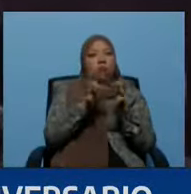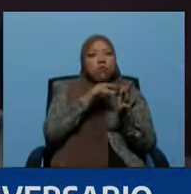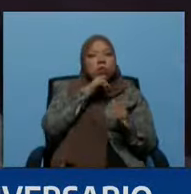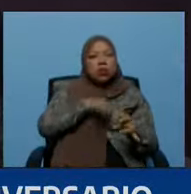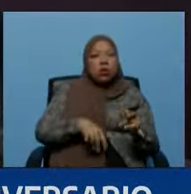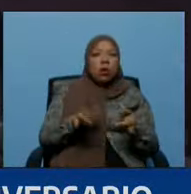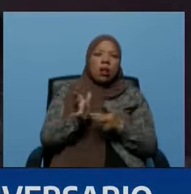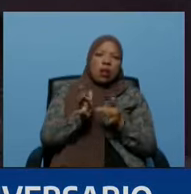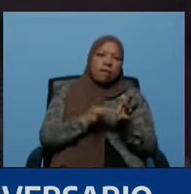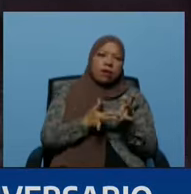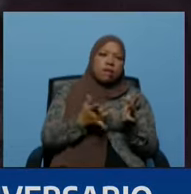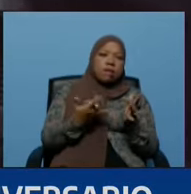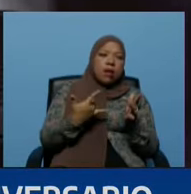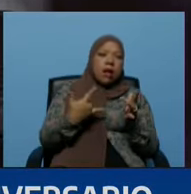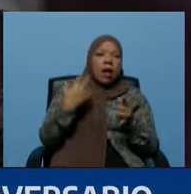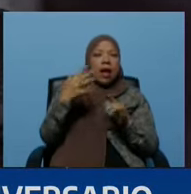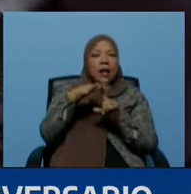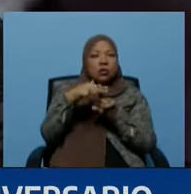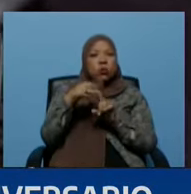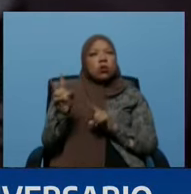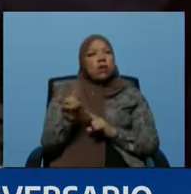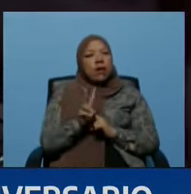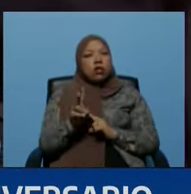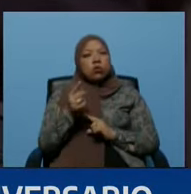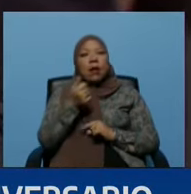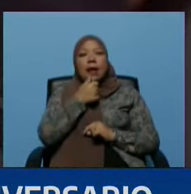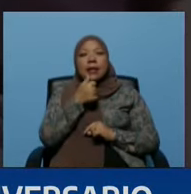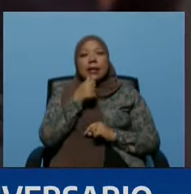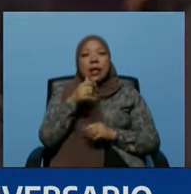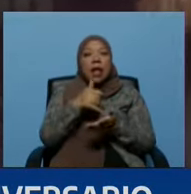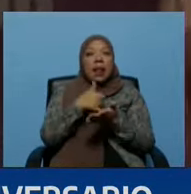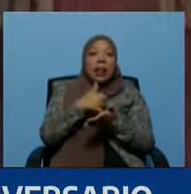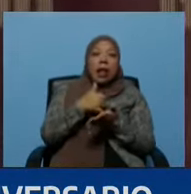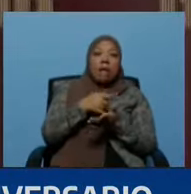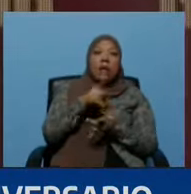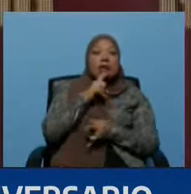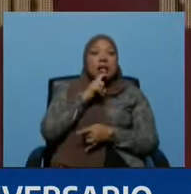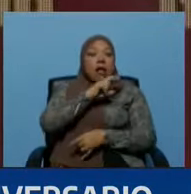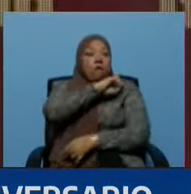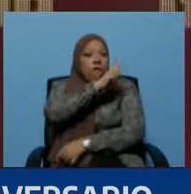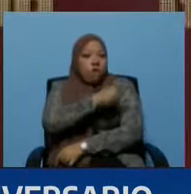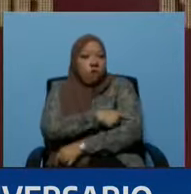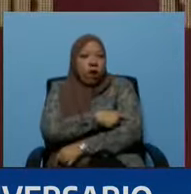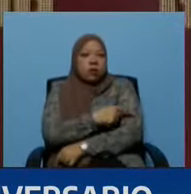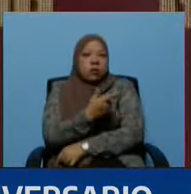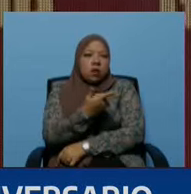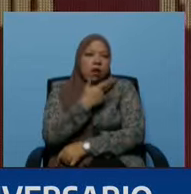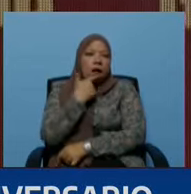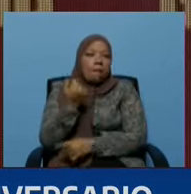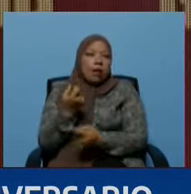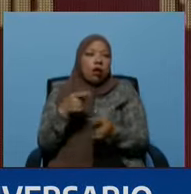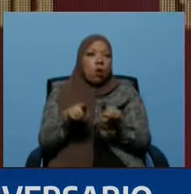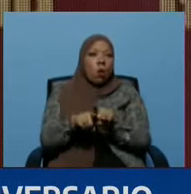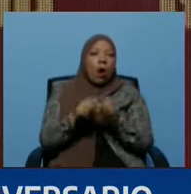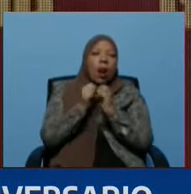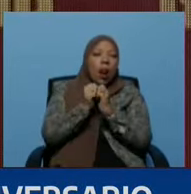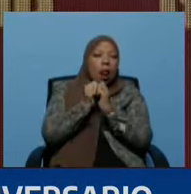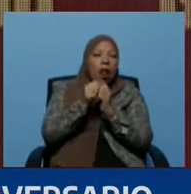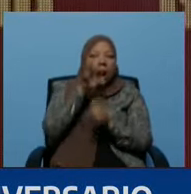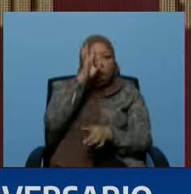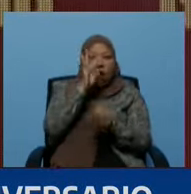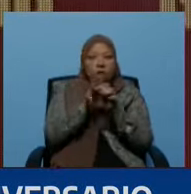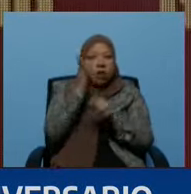fortea, la onda de David. Y la Fuerza Armada Nacional Bolivariana lleva las miles de ondas de